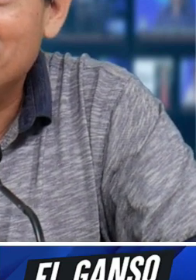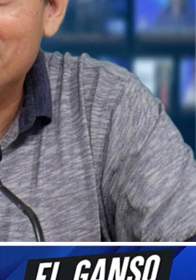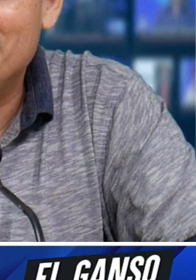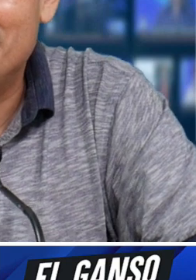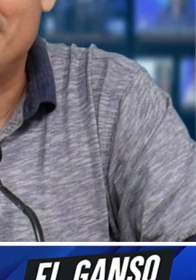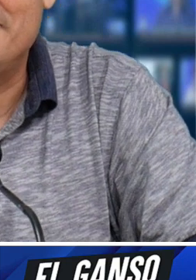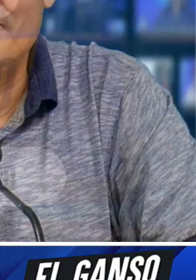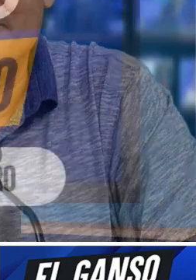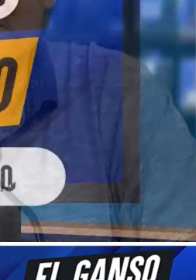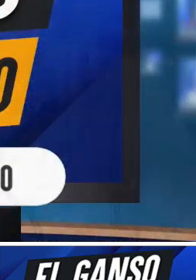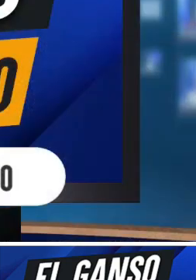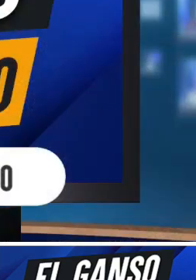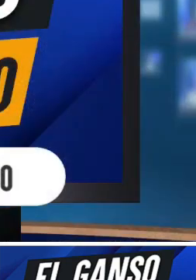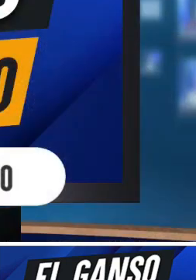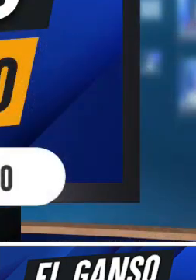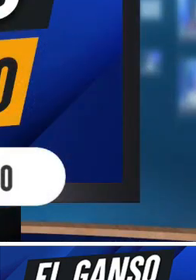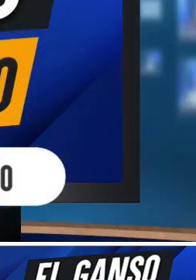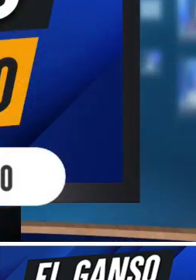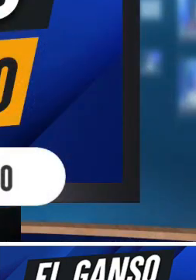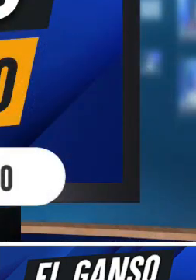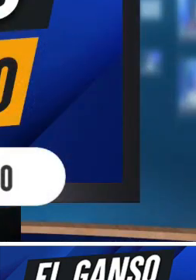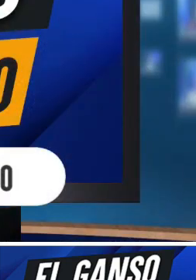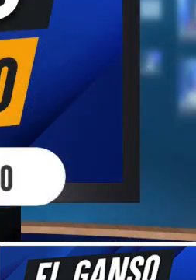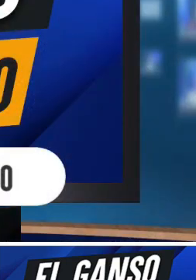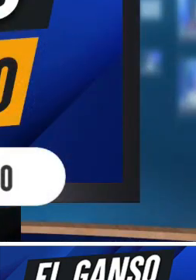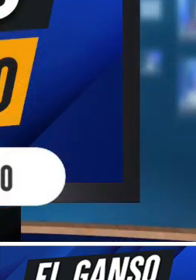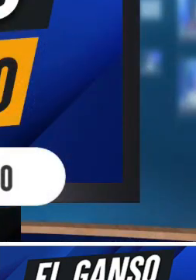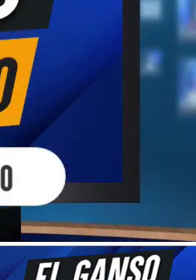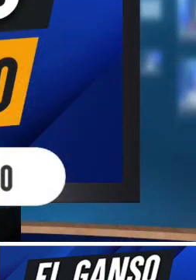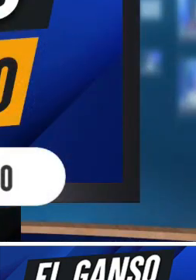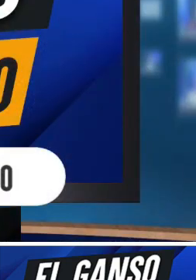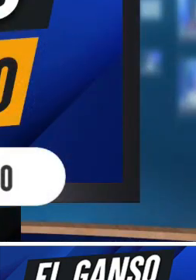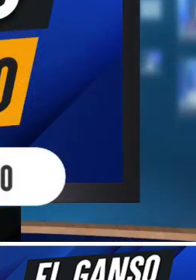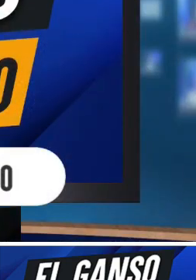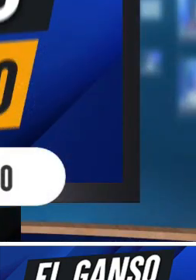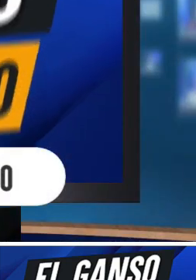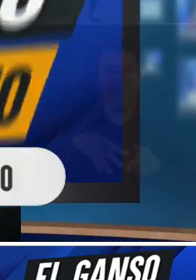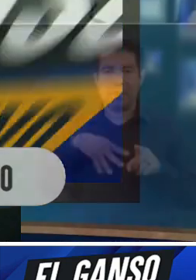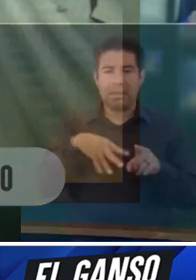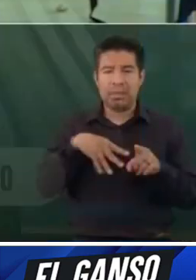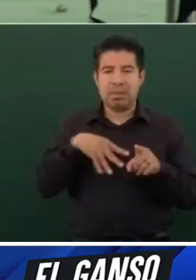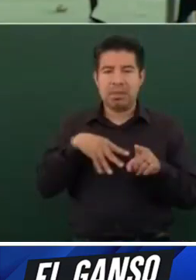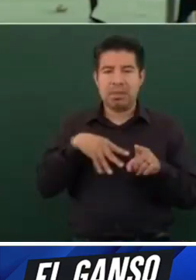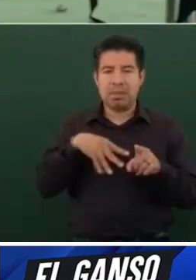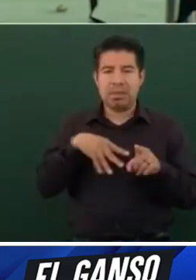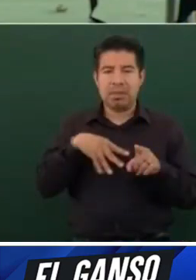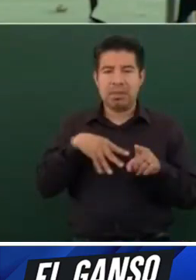más. López Obrador habló sobre este tema, ¿no? Le preguntaron. Esto fue lo que dijo.